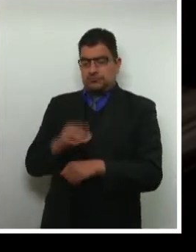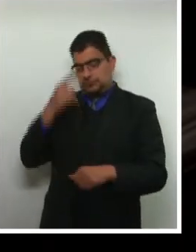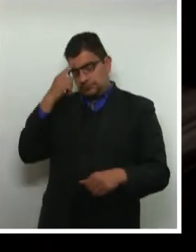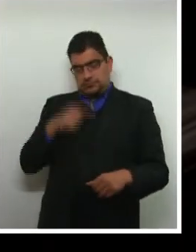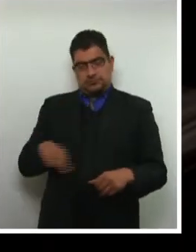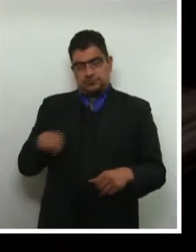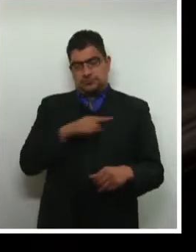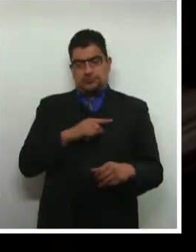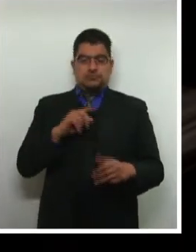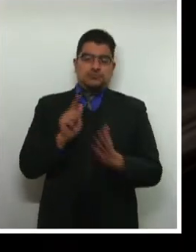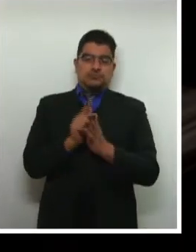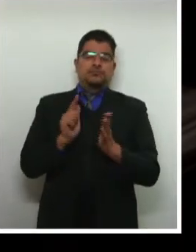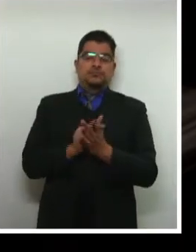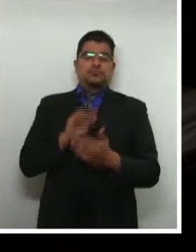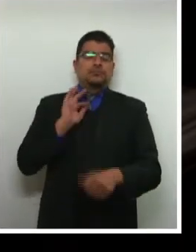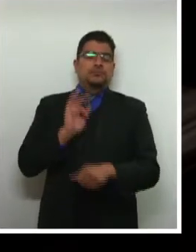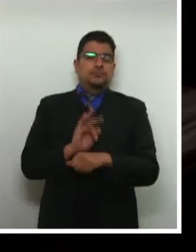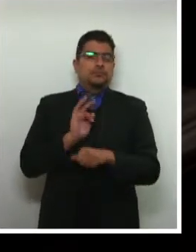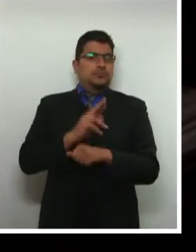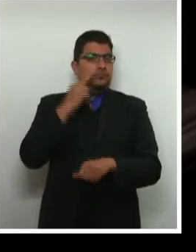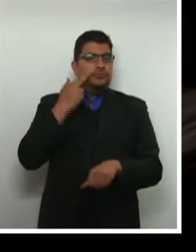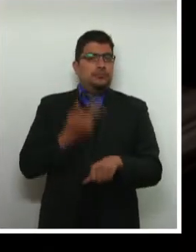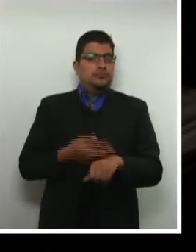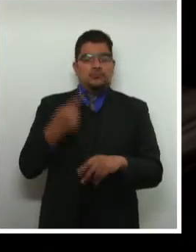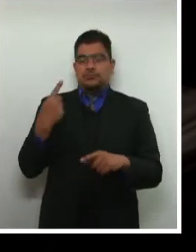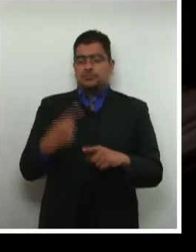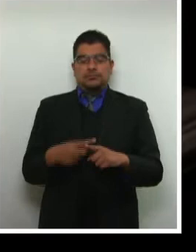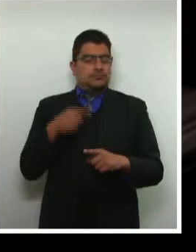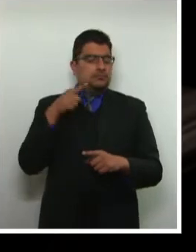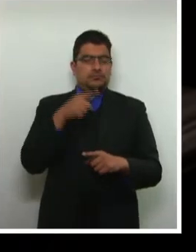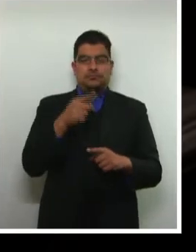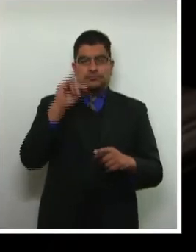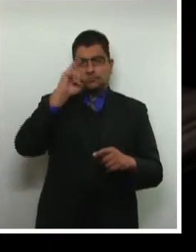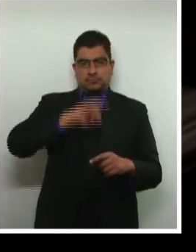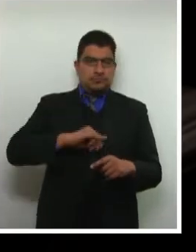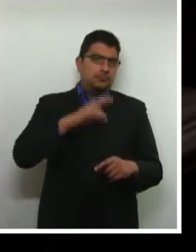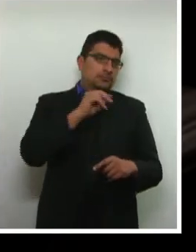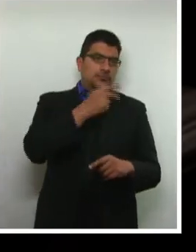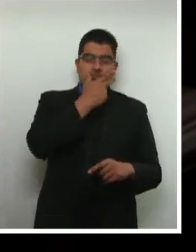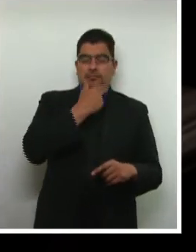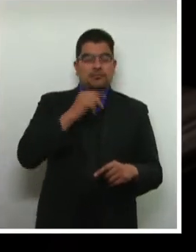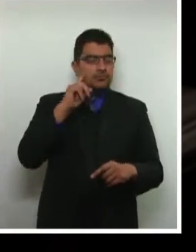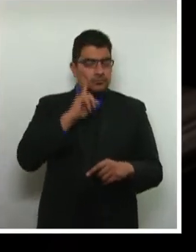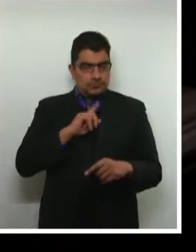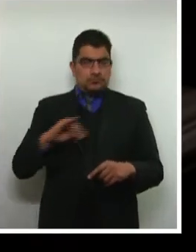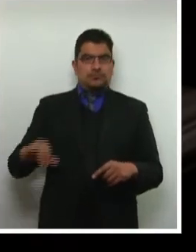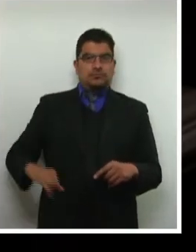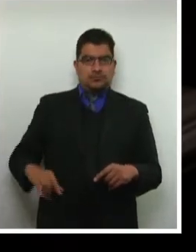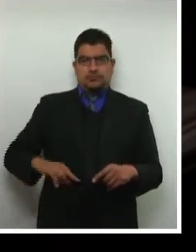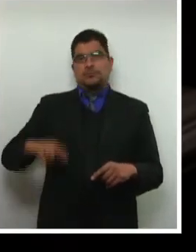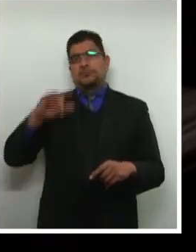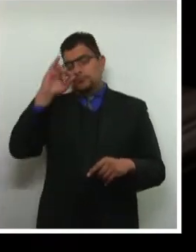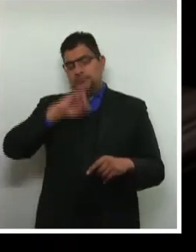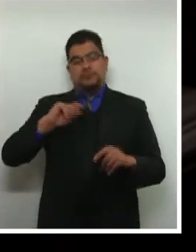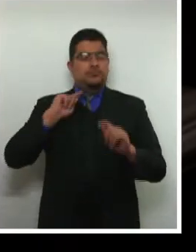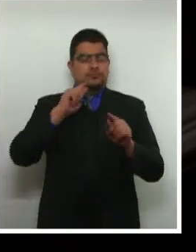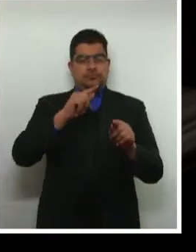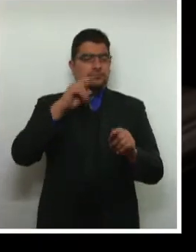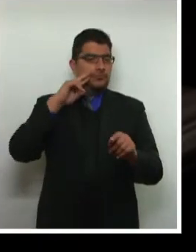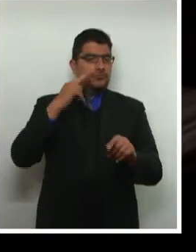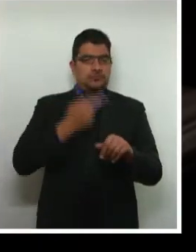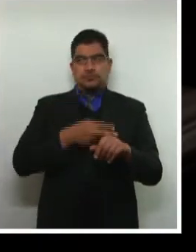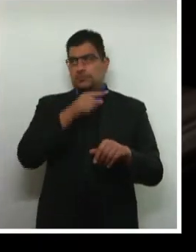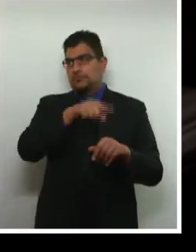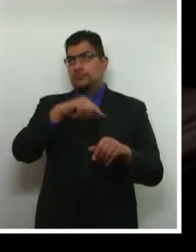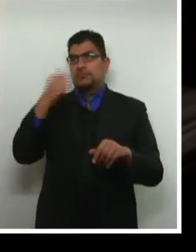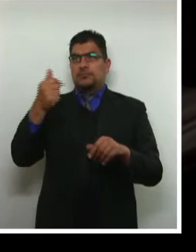de la ley quedará bajo la responsabilidad de la jefa o jefe de gobierno y en concurrencia con la